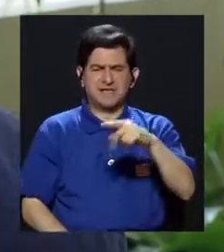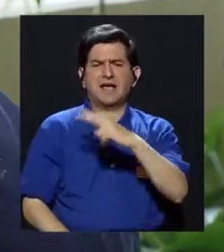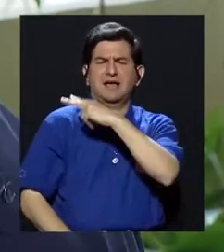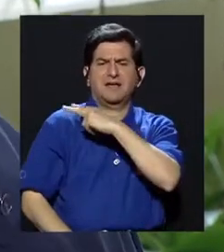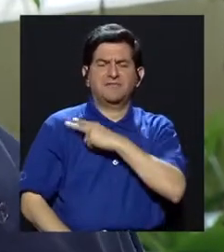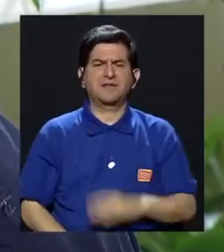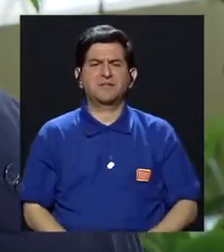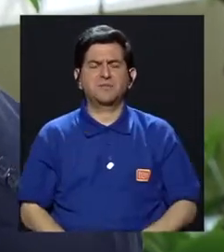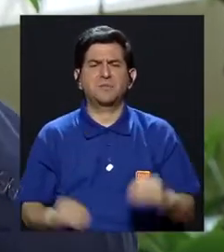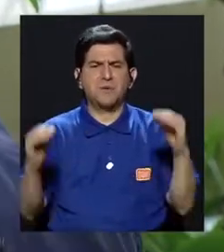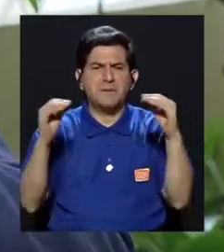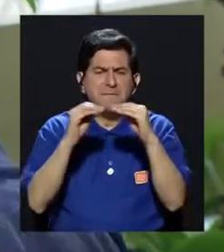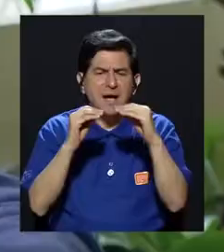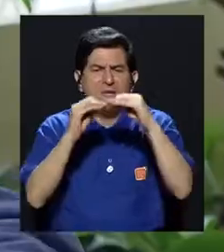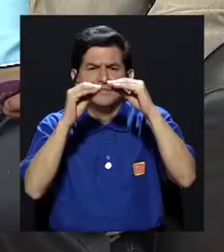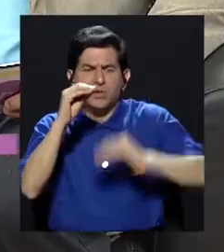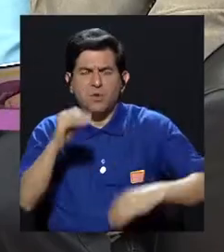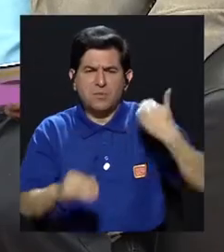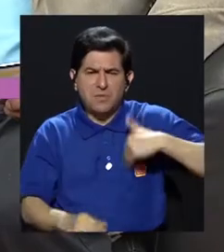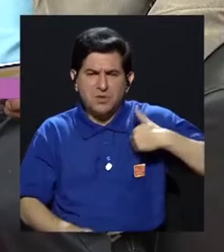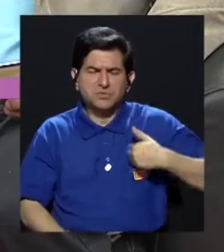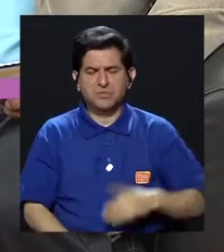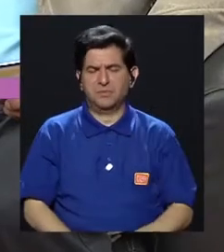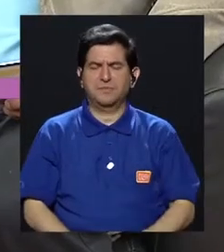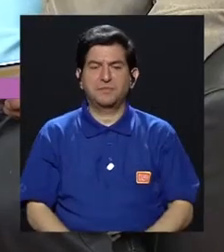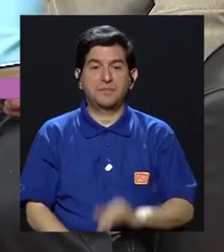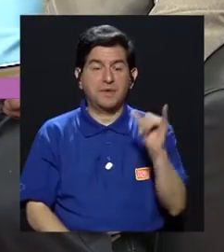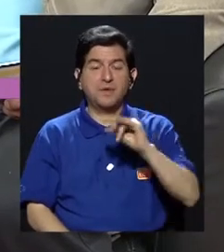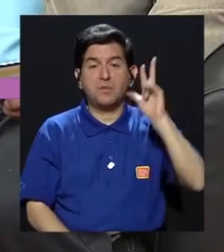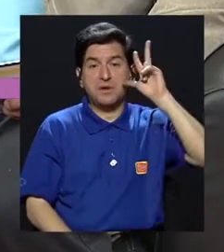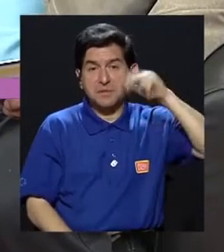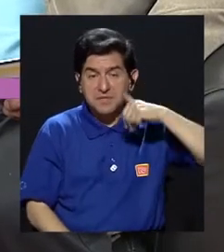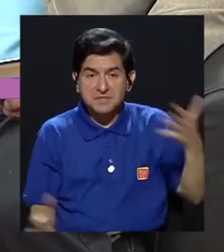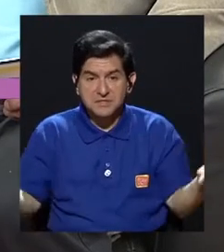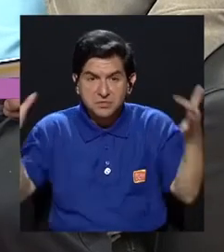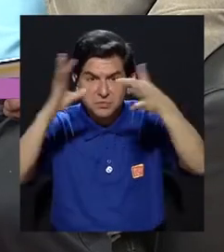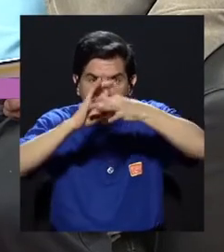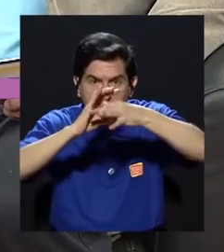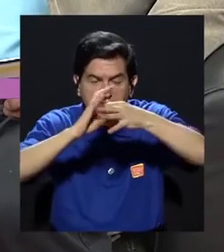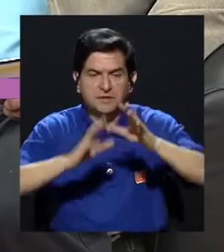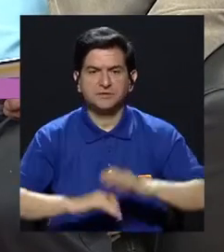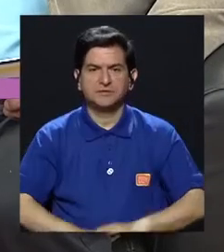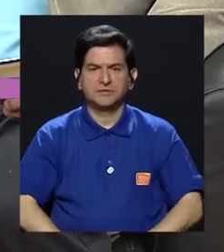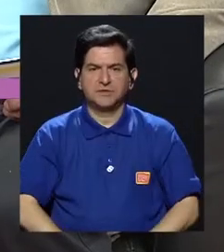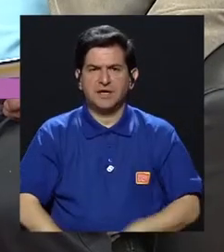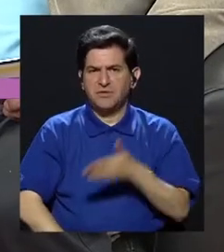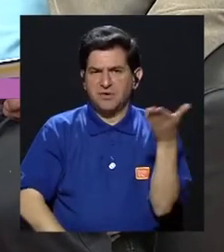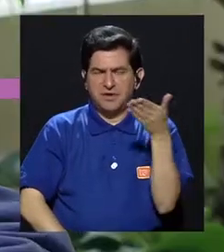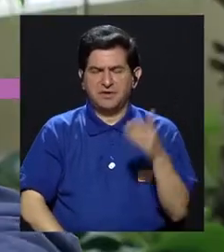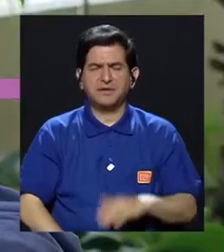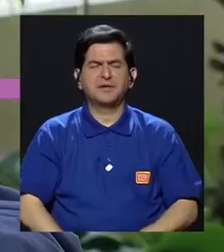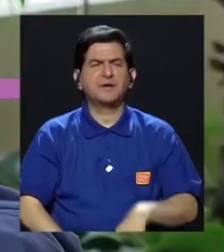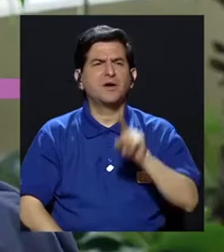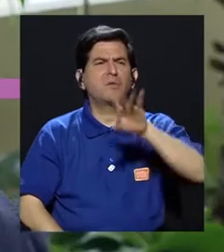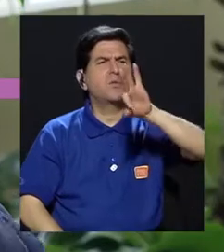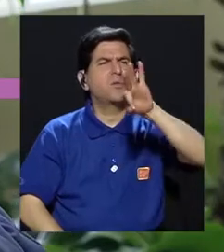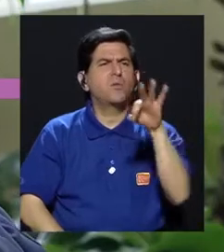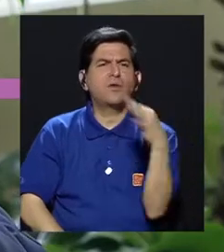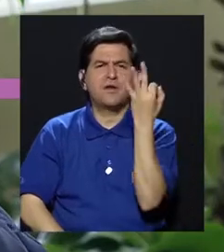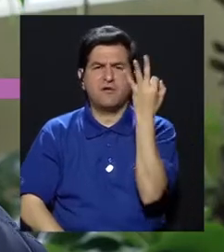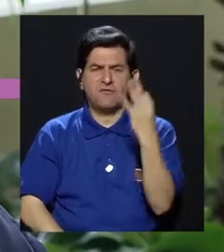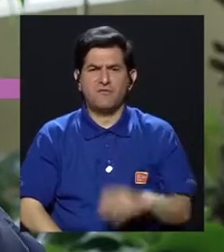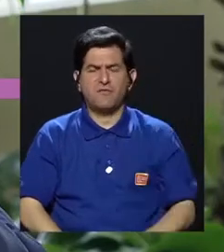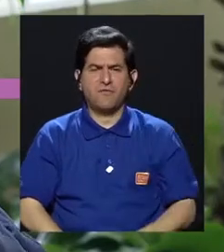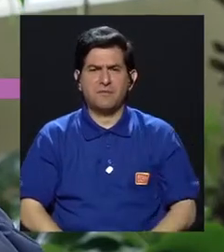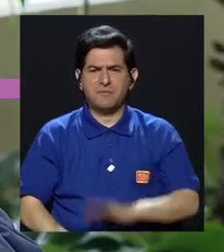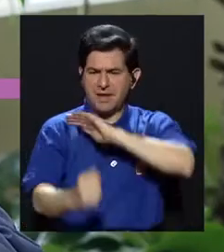hombre, menos hombre, poco hombre, ¿verdad? También el machismo tiene que ver con una forma